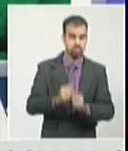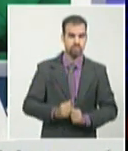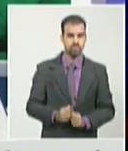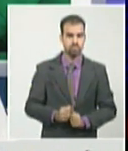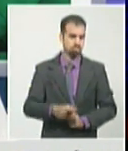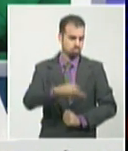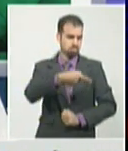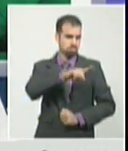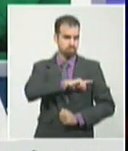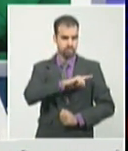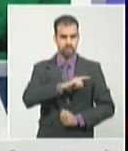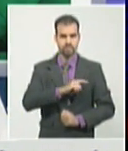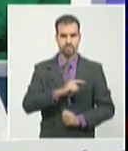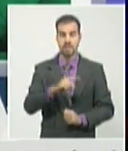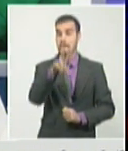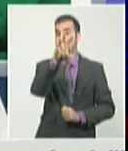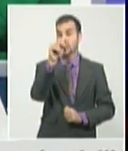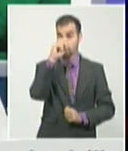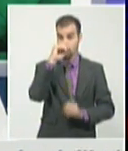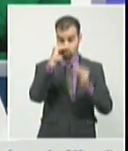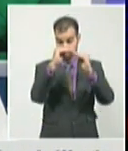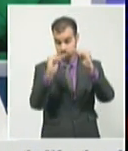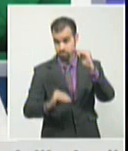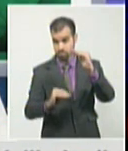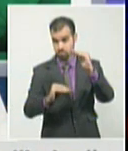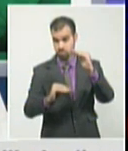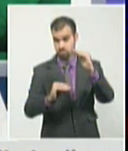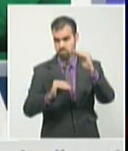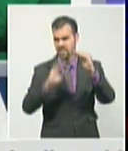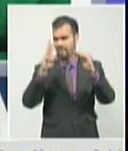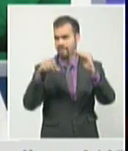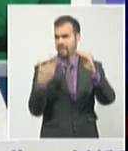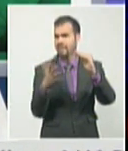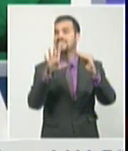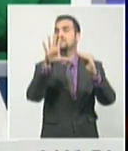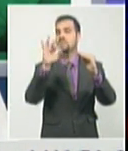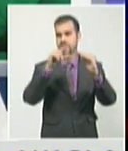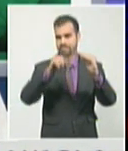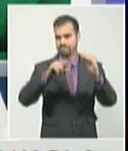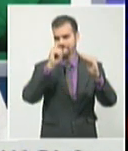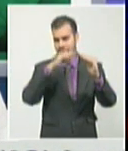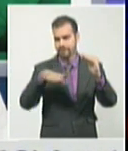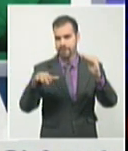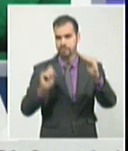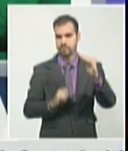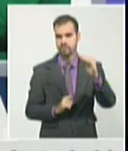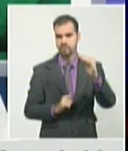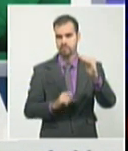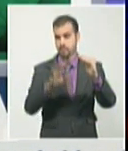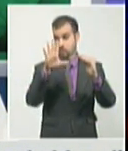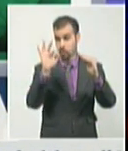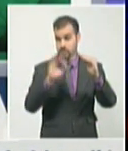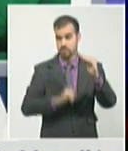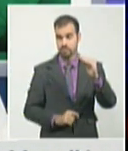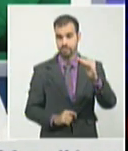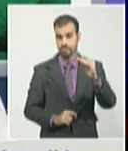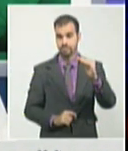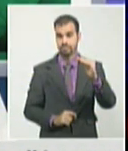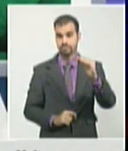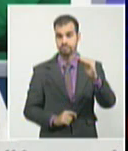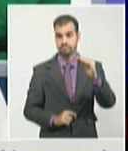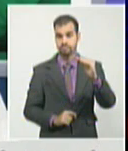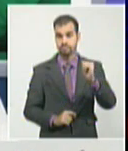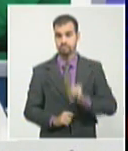menores de 20 años se diagnosticaron 50 niños 50 jóvenes pero una